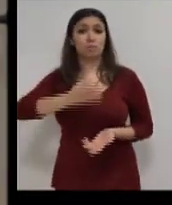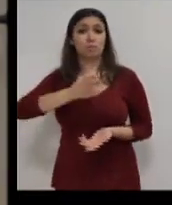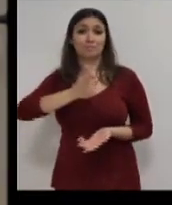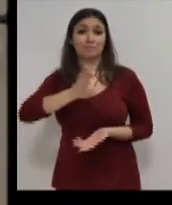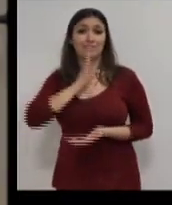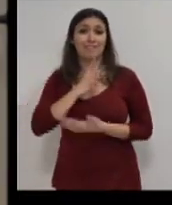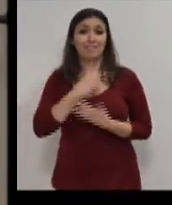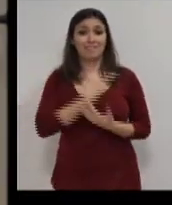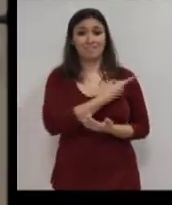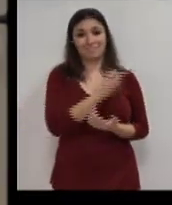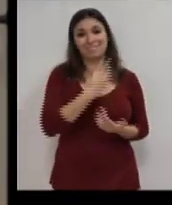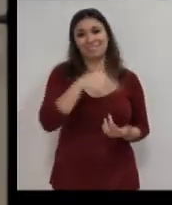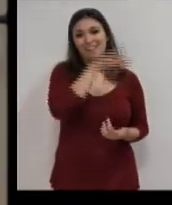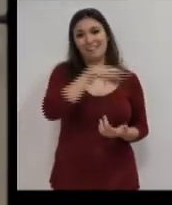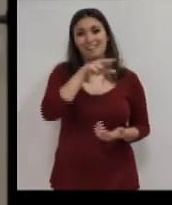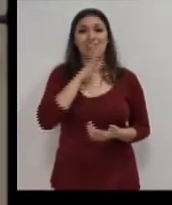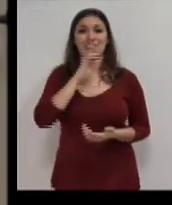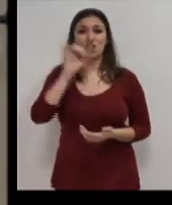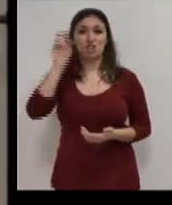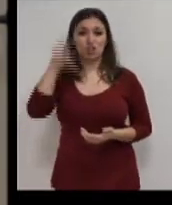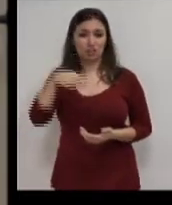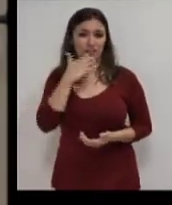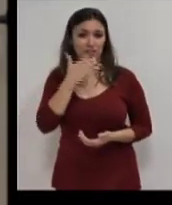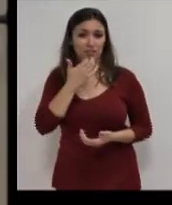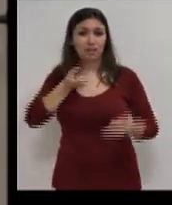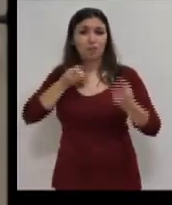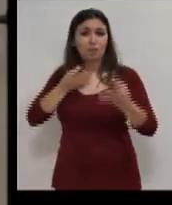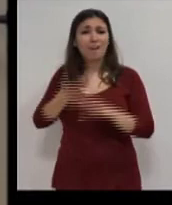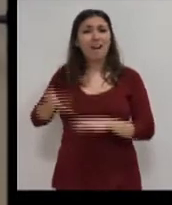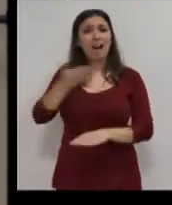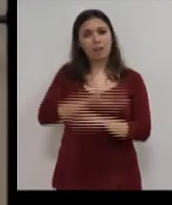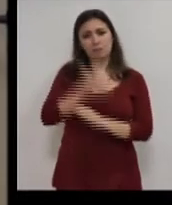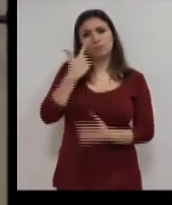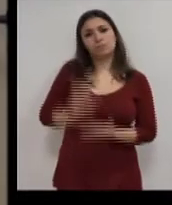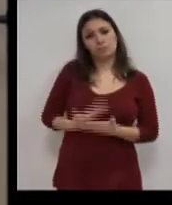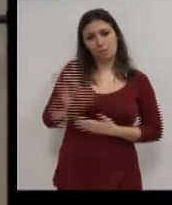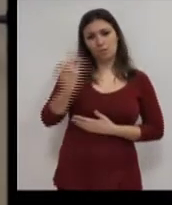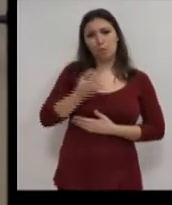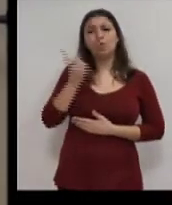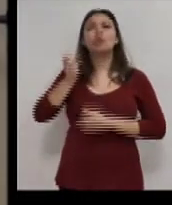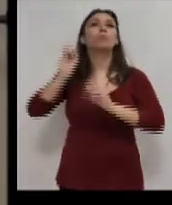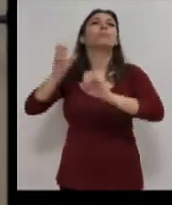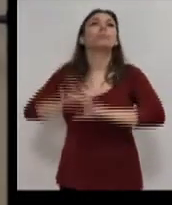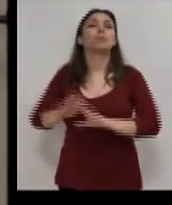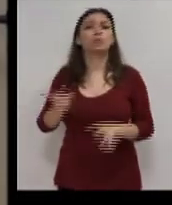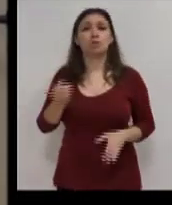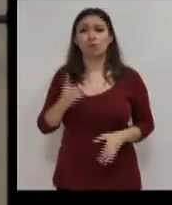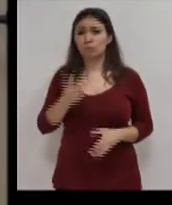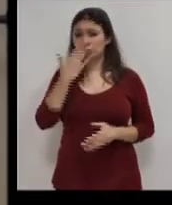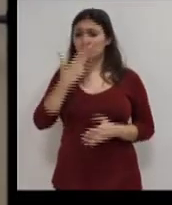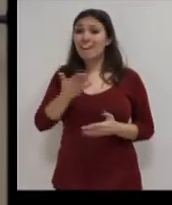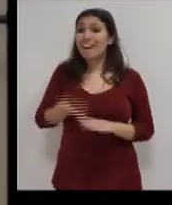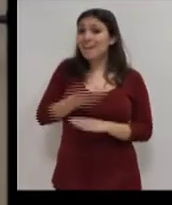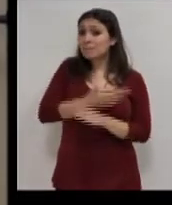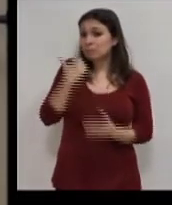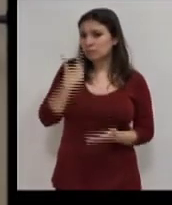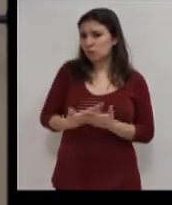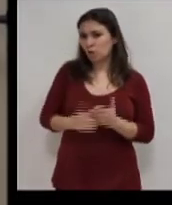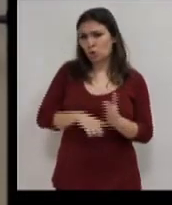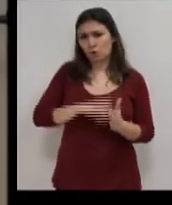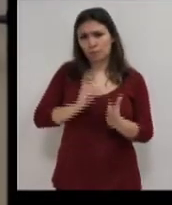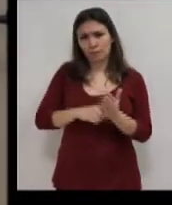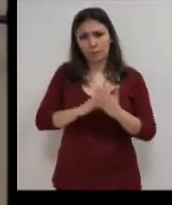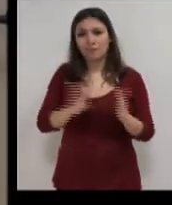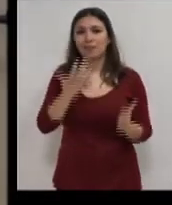bueno, creemos en que, como decíamos ya mucho, lo mencionó John, que la información debe ser contrastada.